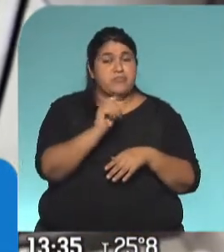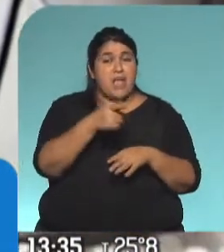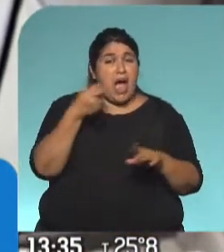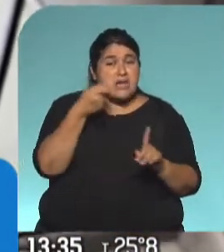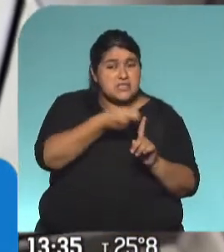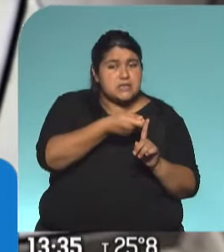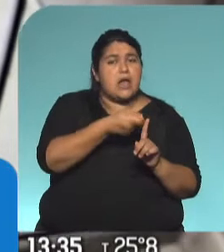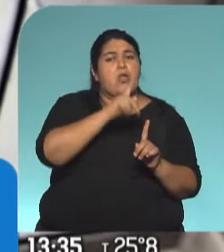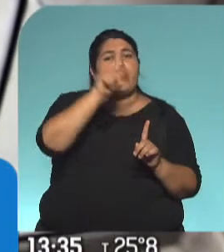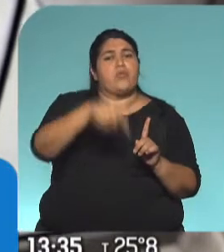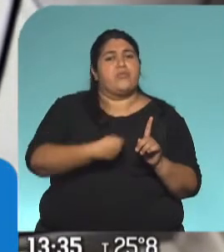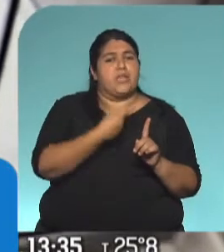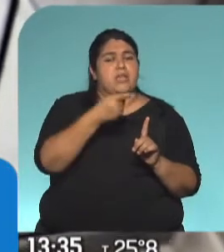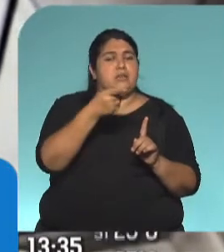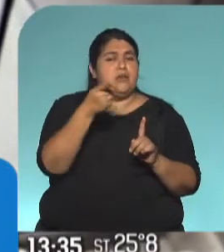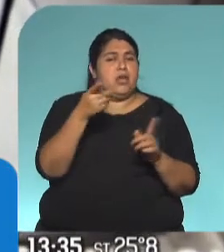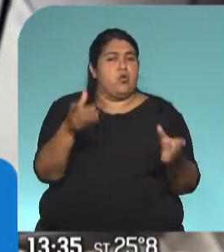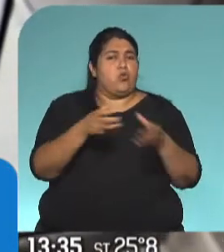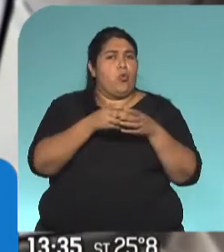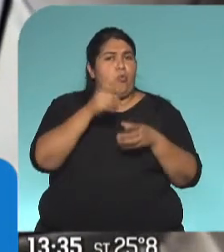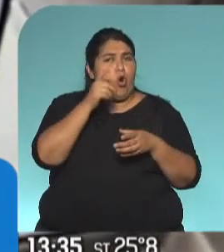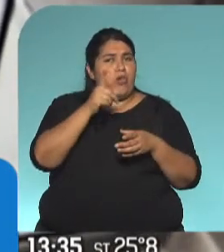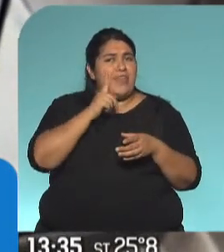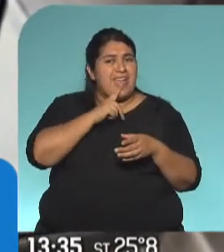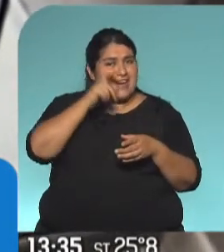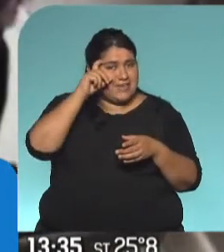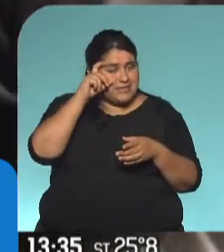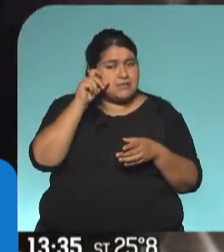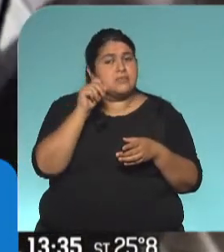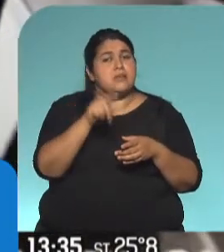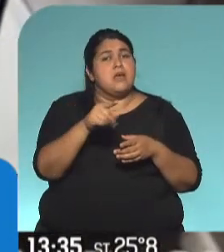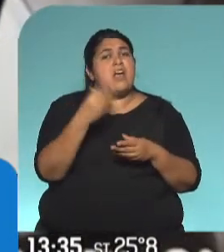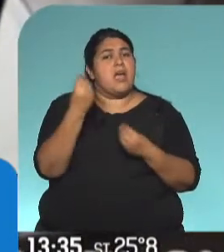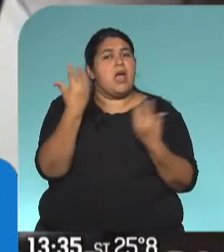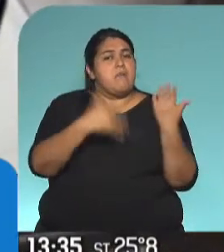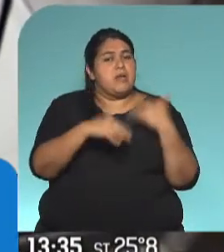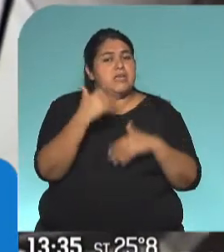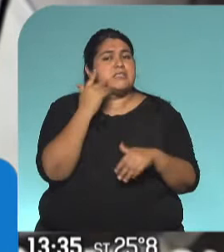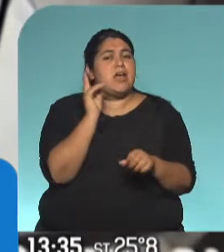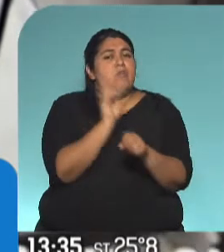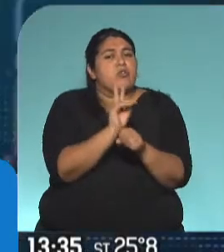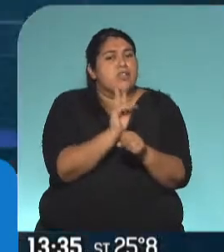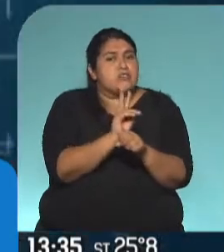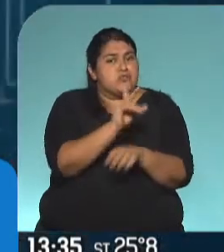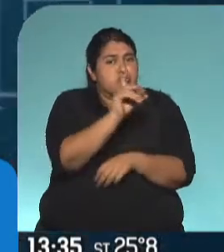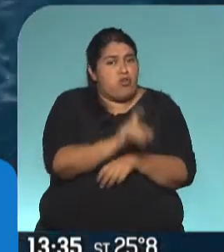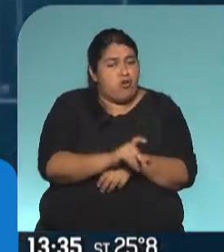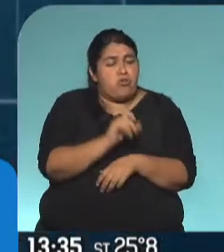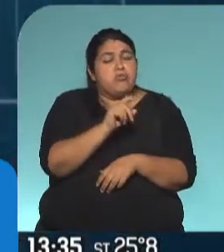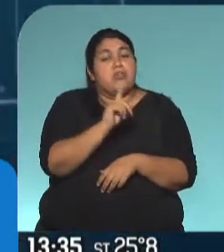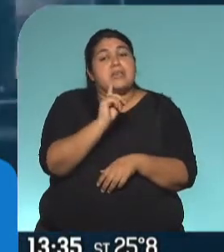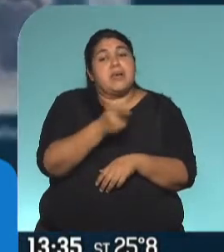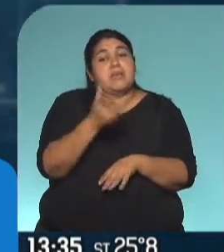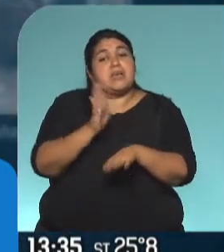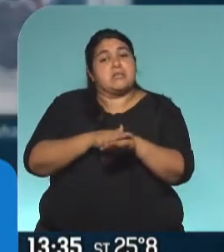fue perpetrado por una unidad de élite, la Fuerza de Intervención Rápida, encargada de la protección personal de bin Salman y